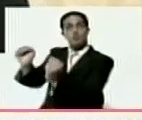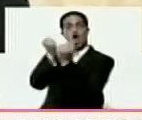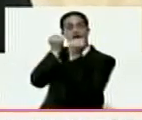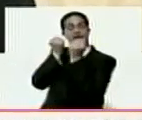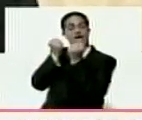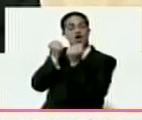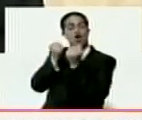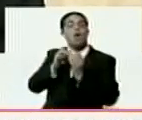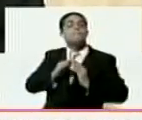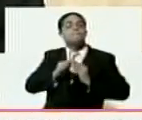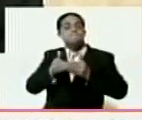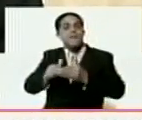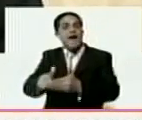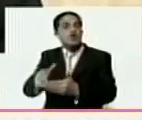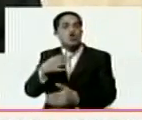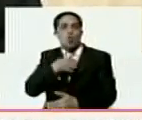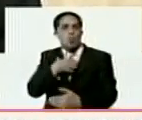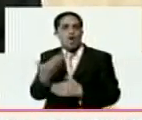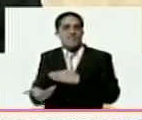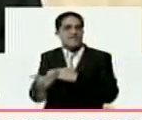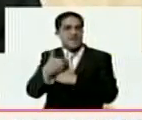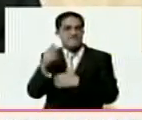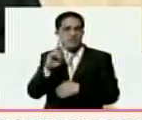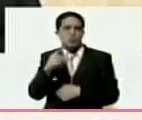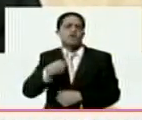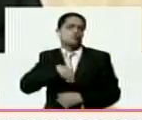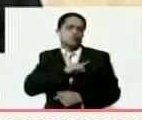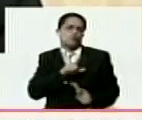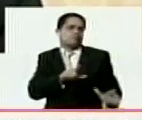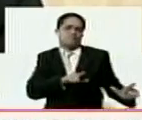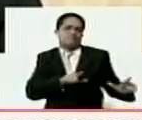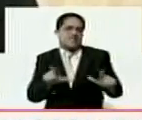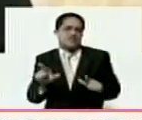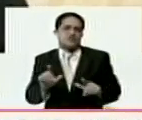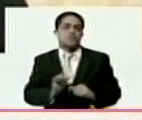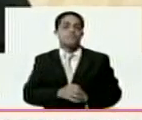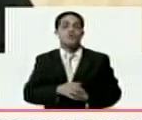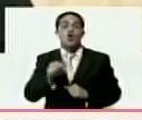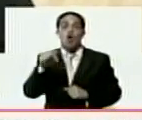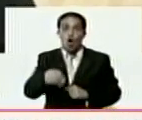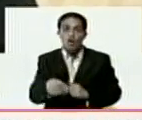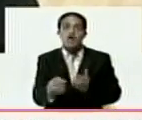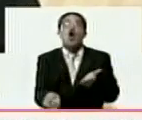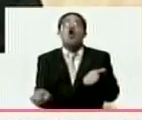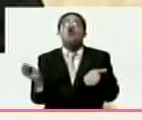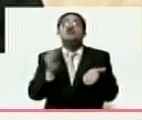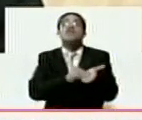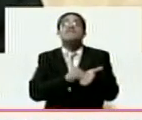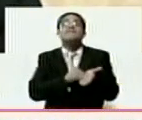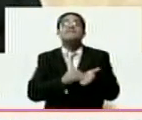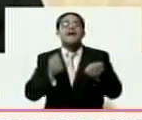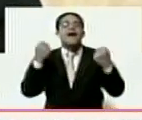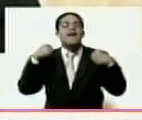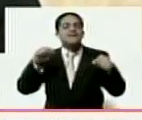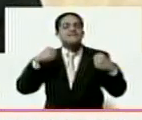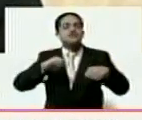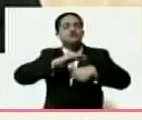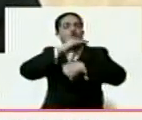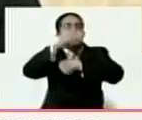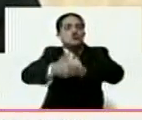Nuestra Fuerza Armada Nacional Bolivariana está desplegada. Hoy de nuevo, el ejercicio Escudo